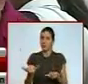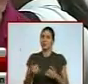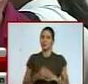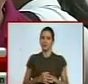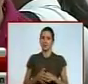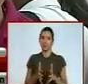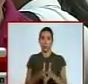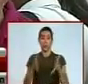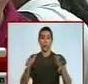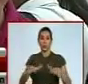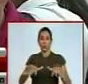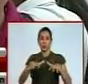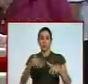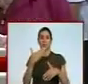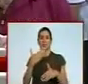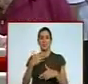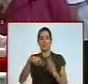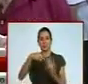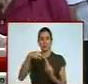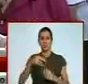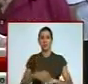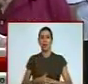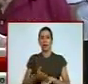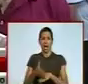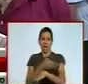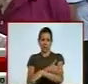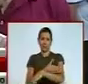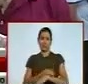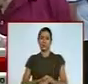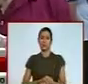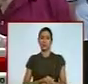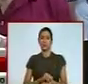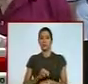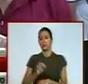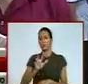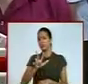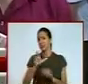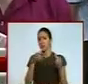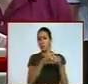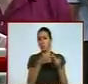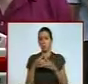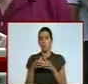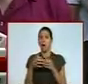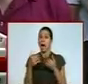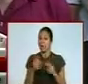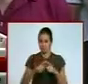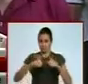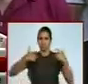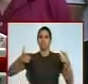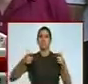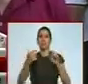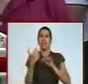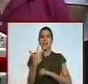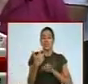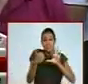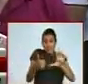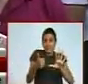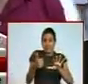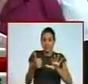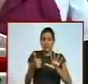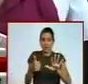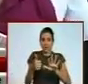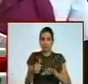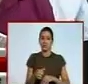esta gran edificación gracias a la revolución. Anteriormente tenía 3 secciones, ahorita va a contar con 6 secciones y va a ser un Simoncito. Va a